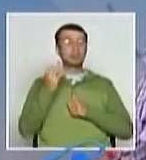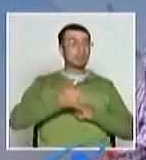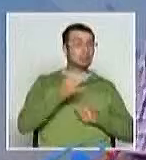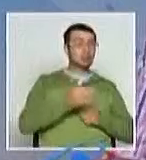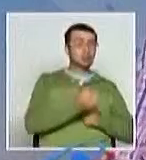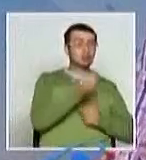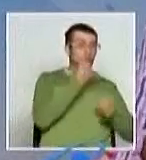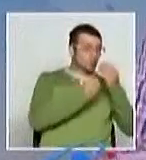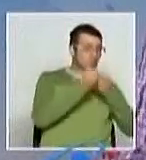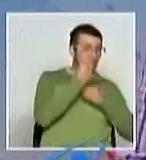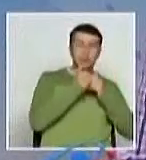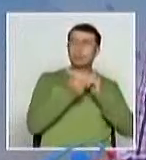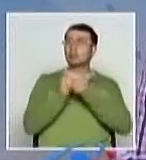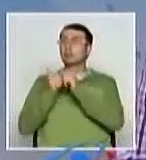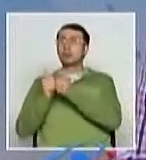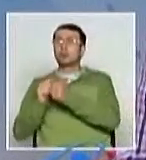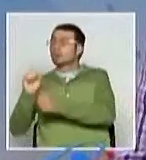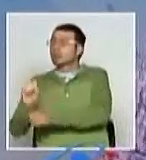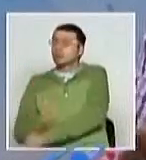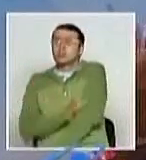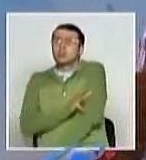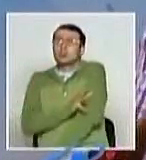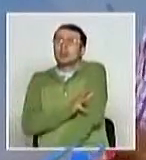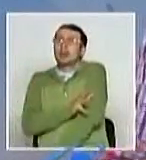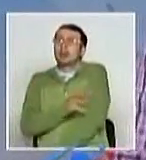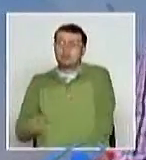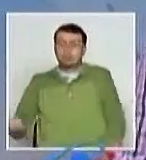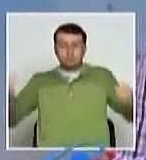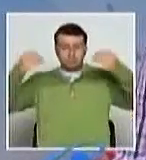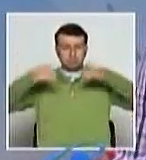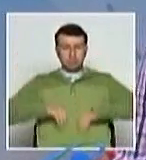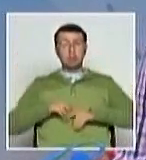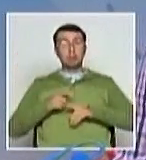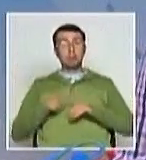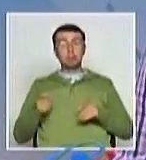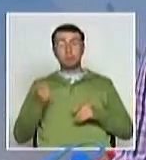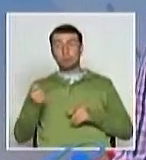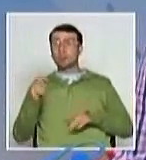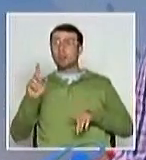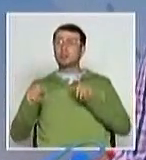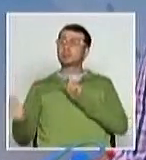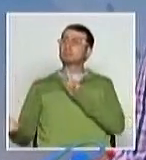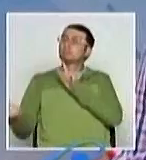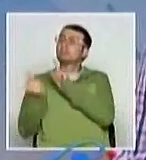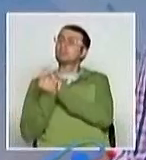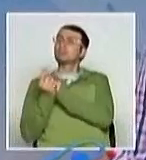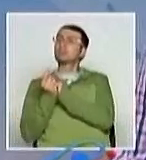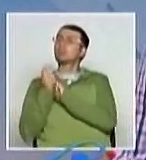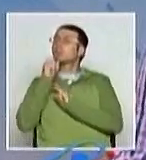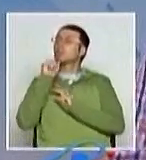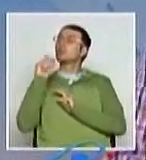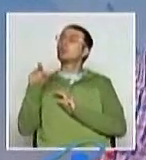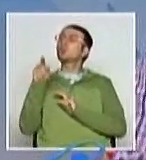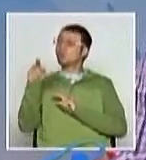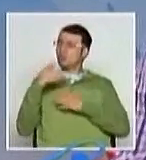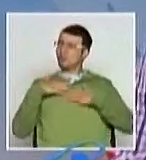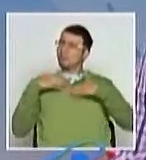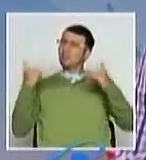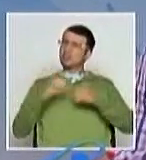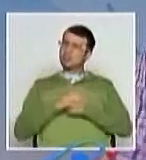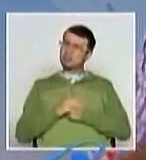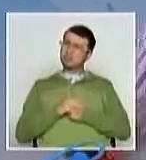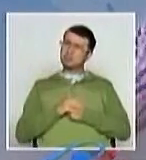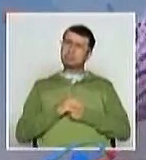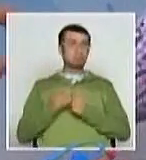deporte y estado emocional pero poca importancia se le da en la consulta médica a preguntarle a la persona si es feliz o no